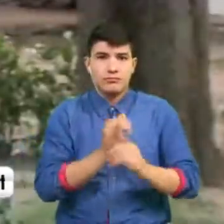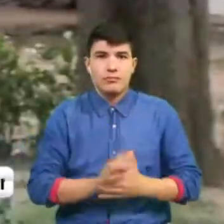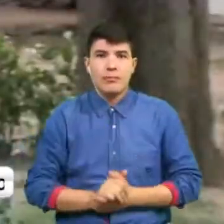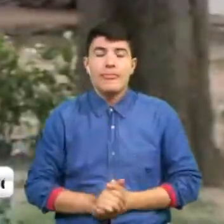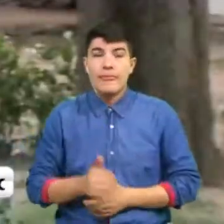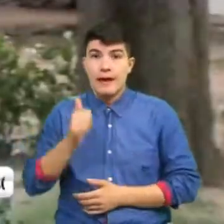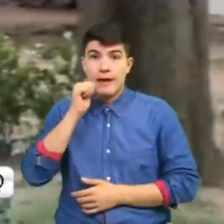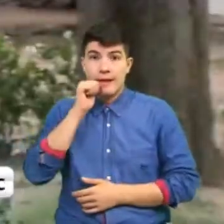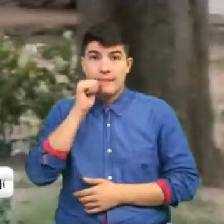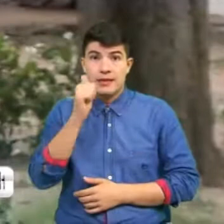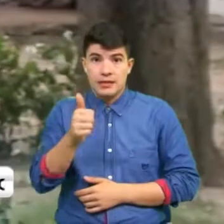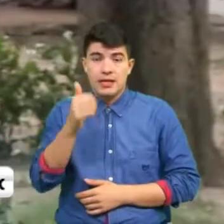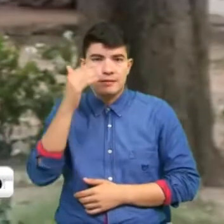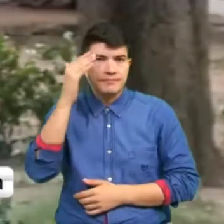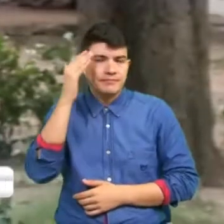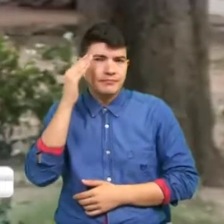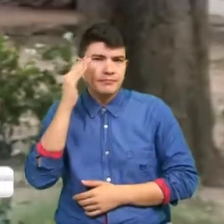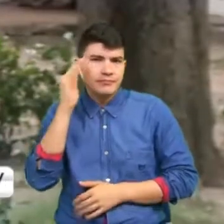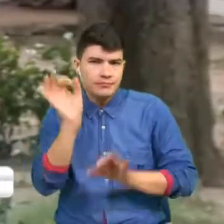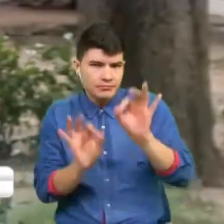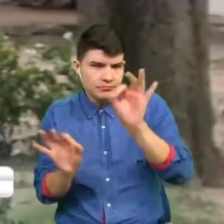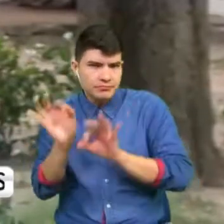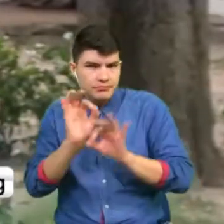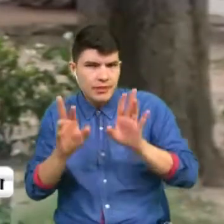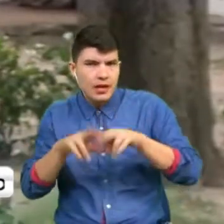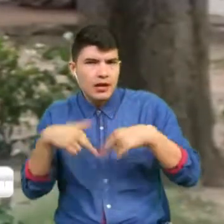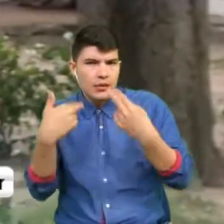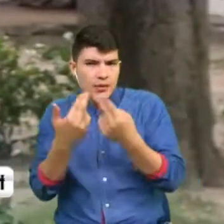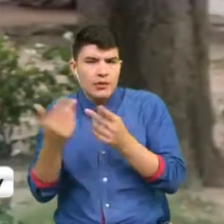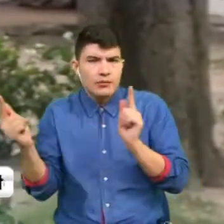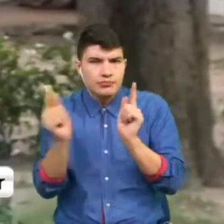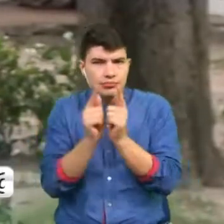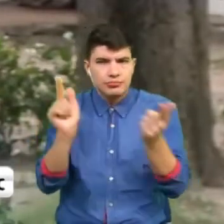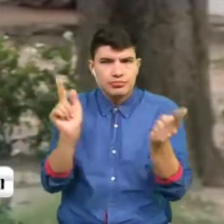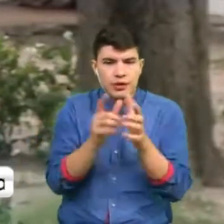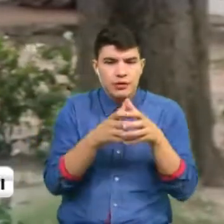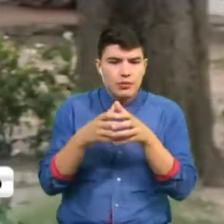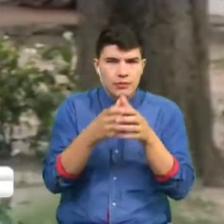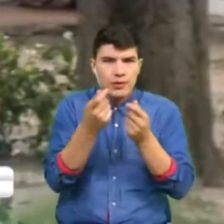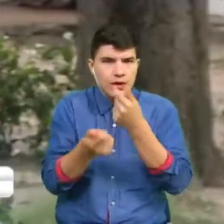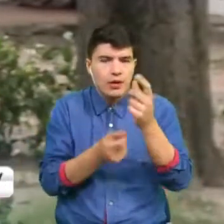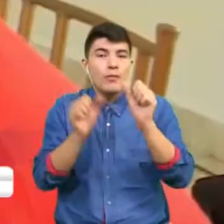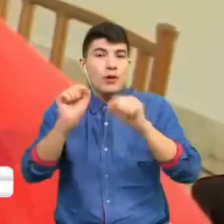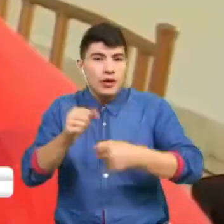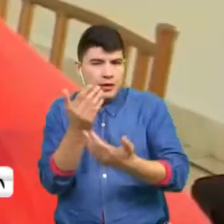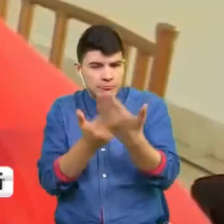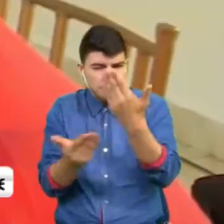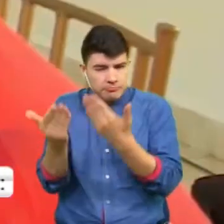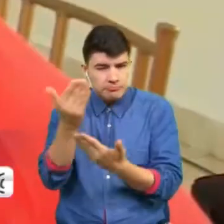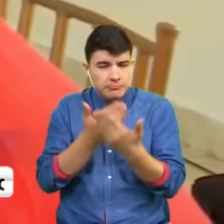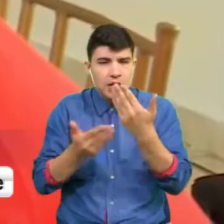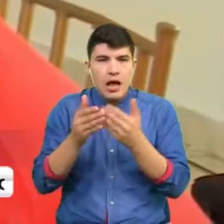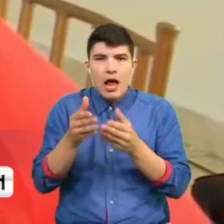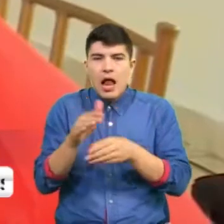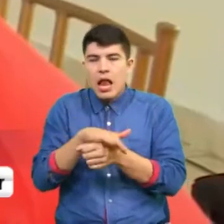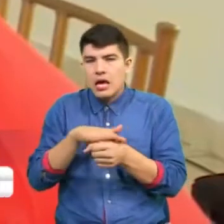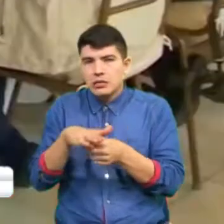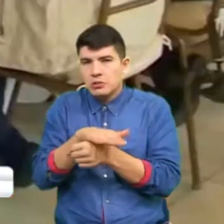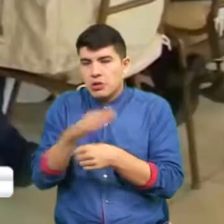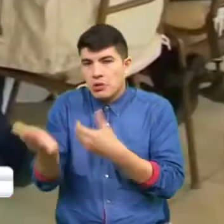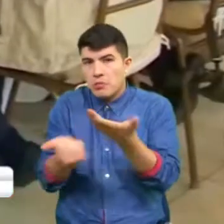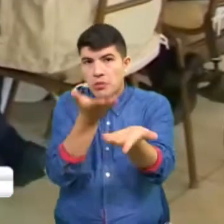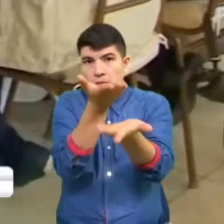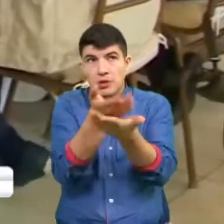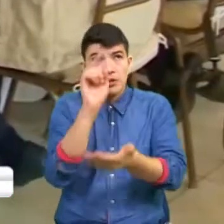Mañana se tiene previsto realizar un encuentro, una reunión entre los gremios económicos para analizar esta situación y llevar alguna propuesta al